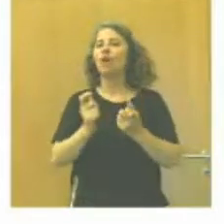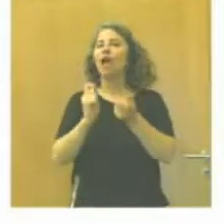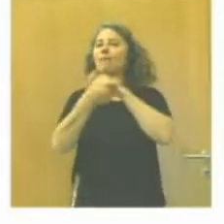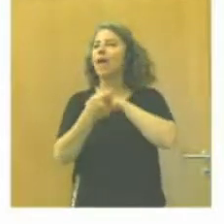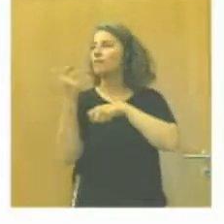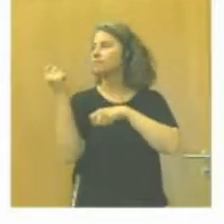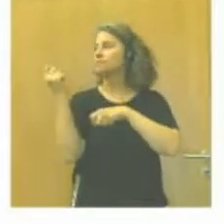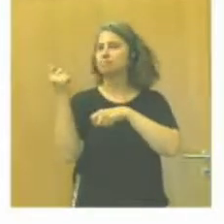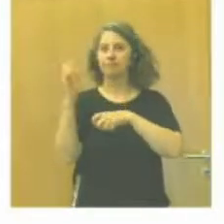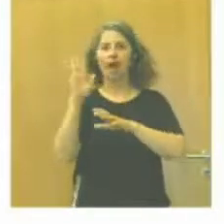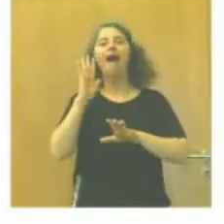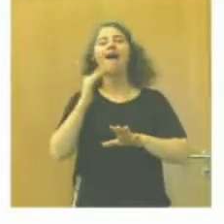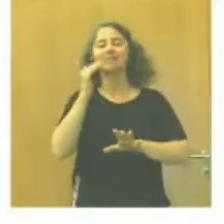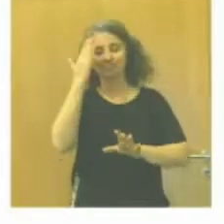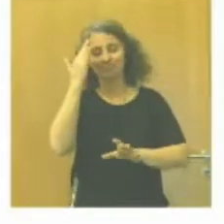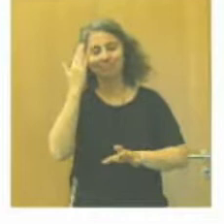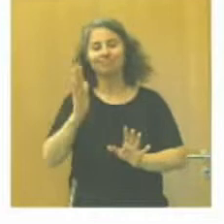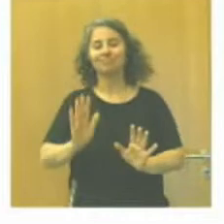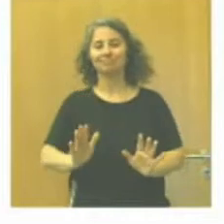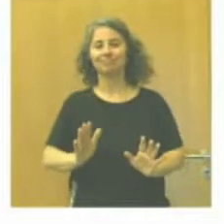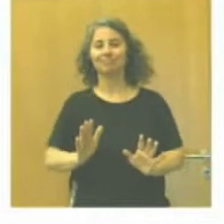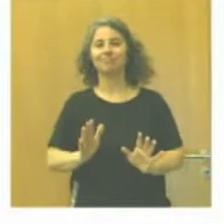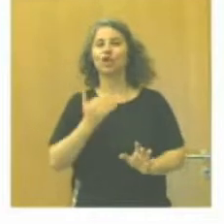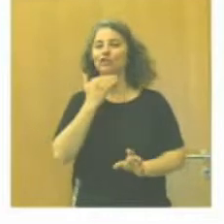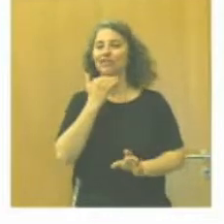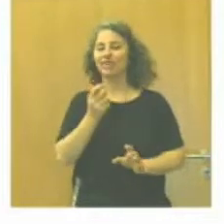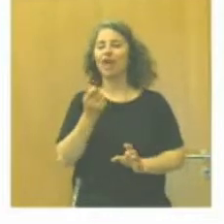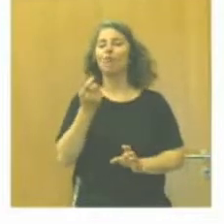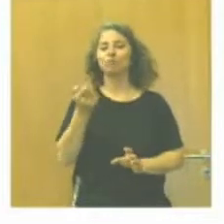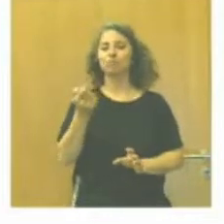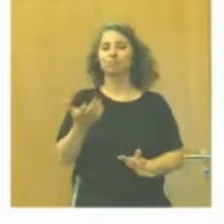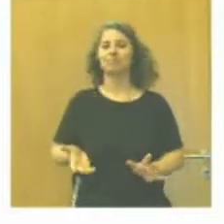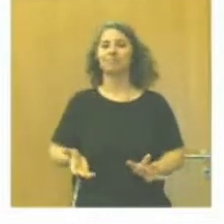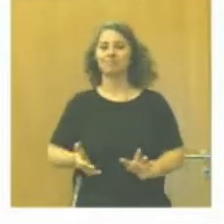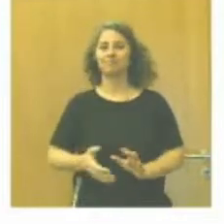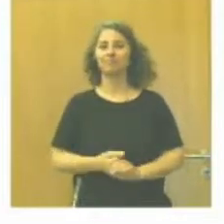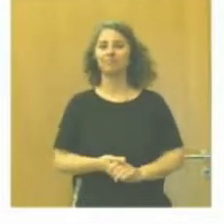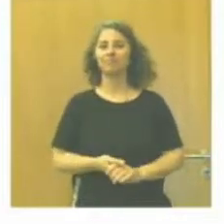bueno. Entonces. Se va mucho a apuntar. Ok.